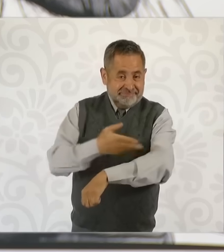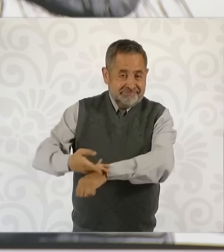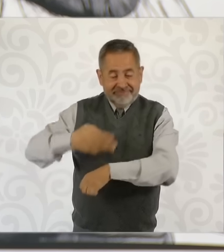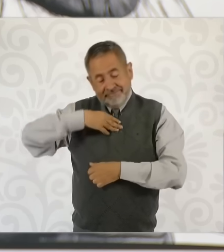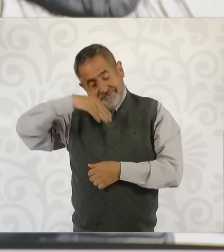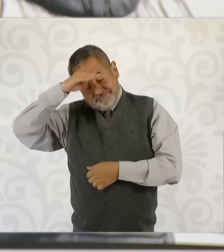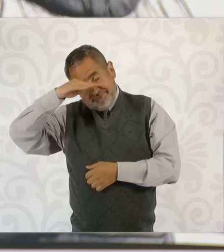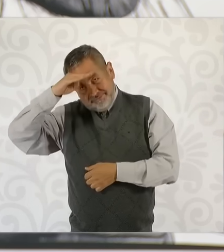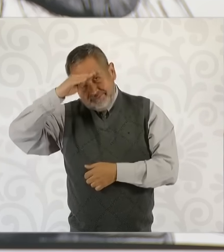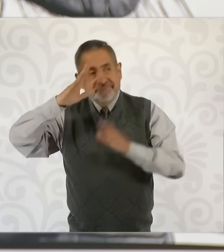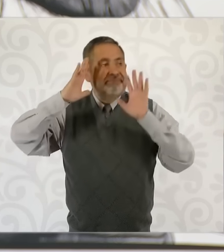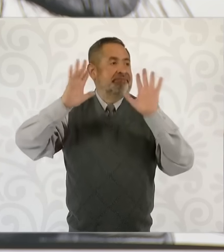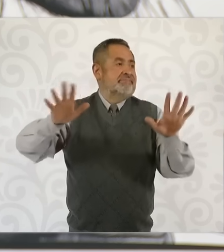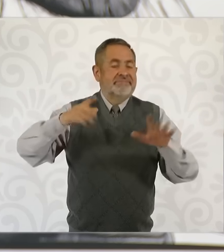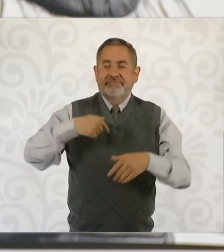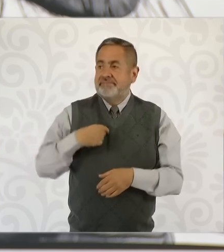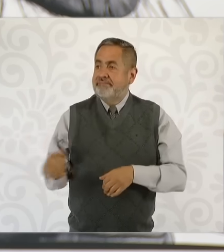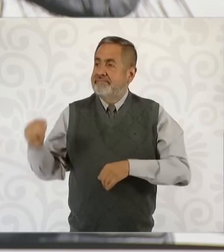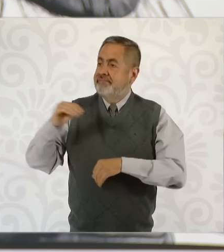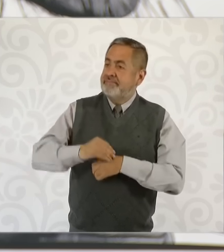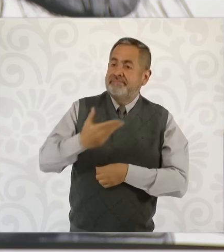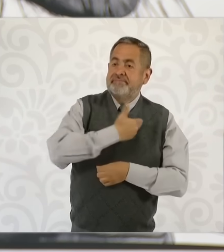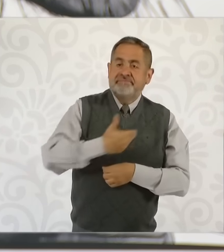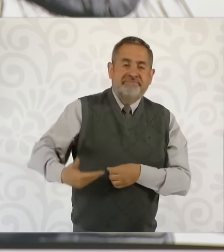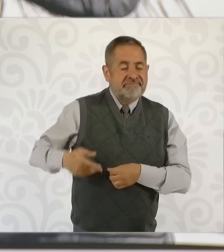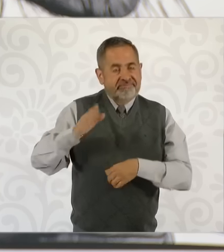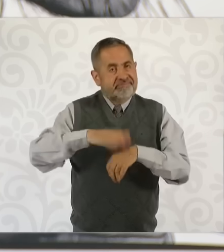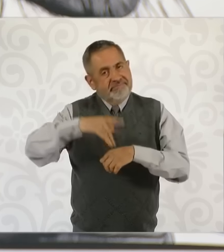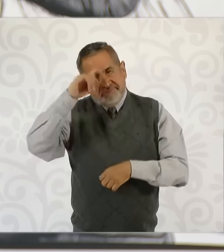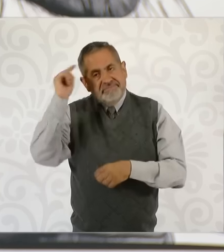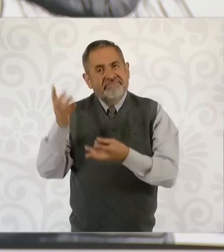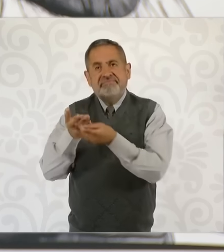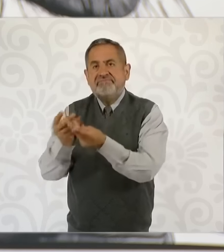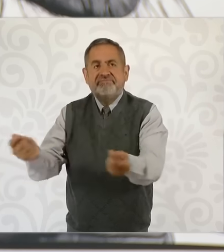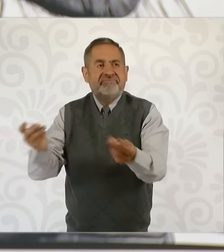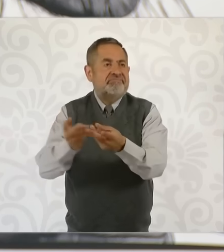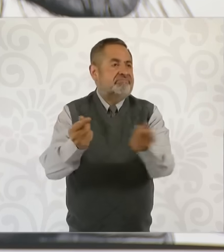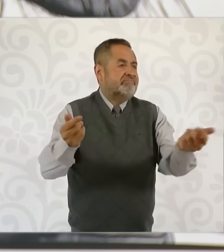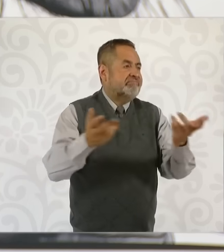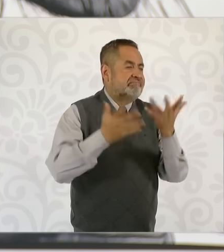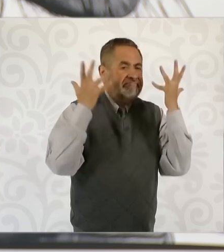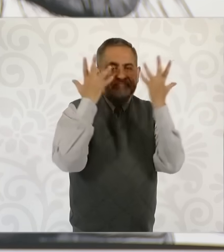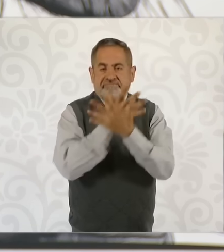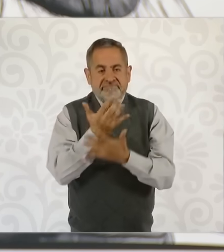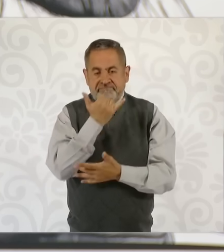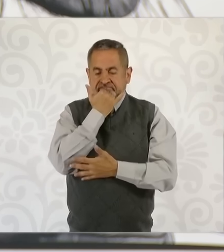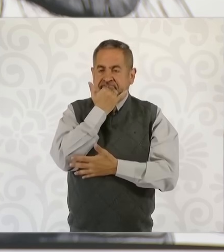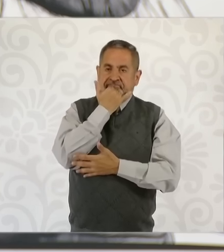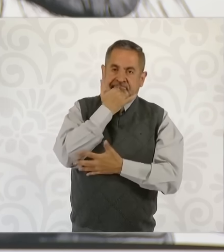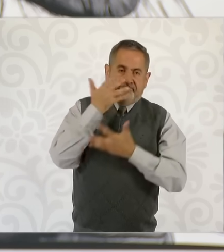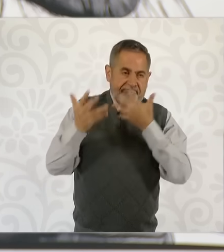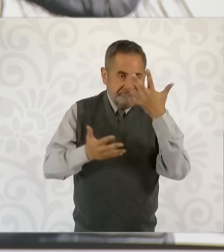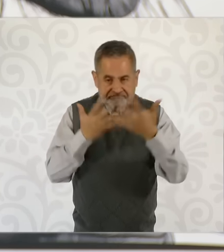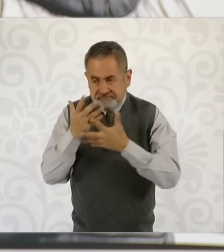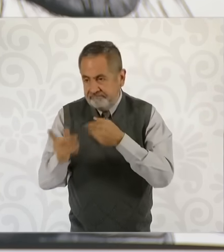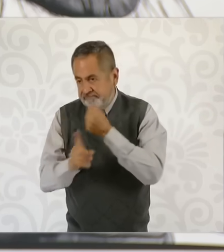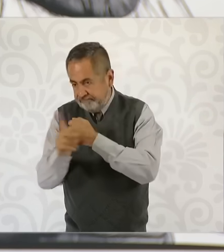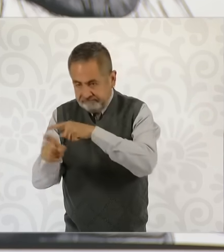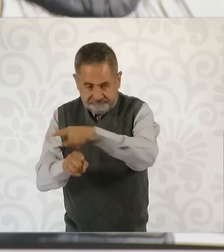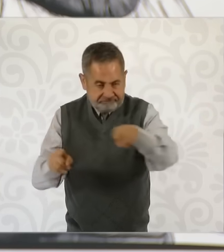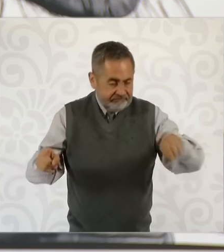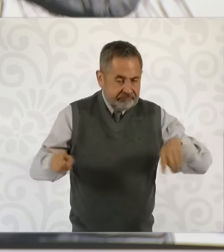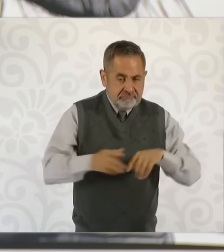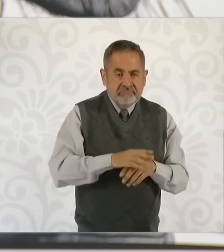hubiera democracia, todo lo demás se iba a resolver poco a poco. Y quienes habían participado